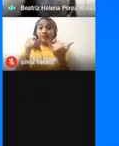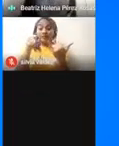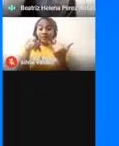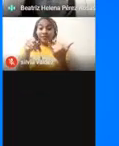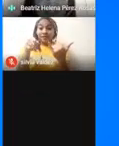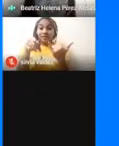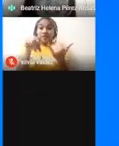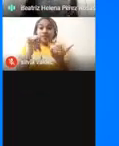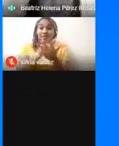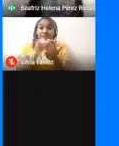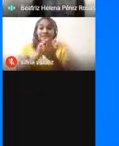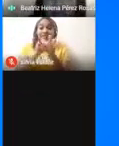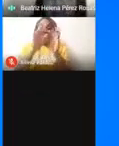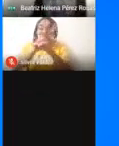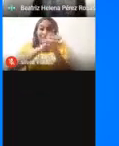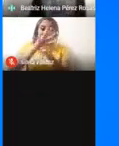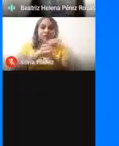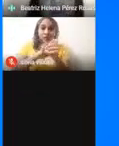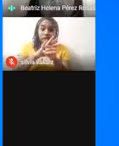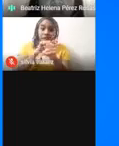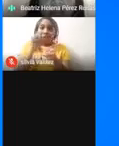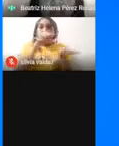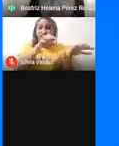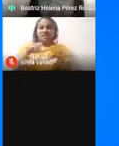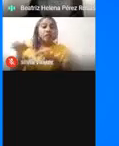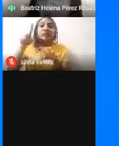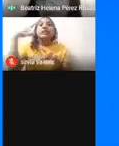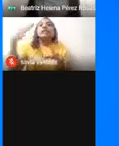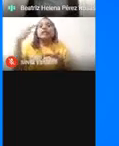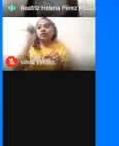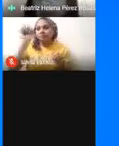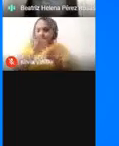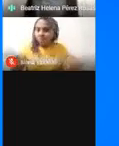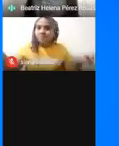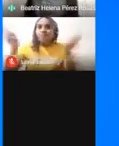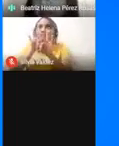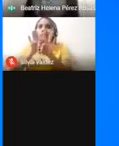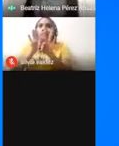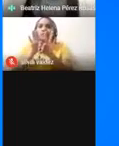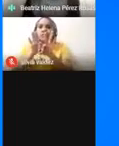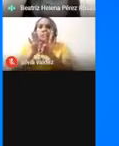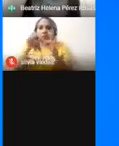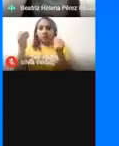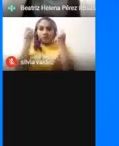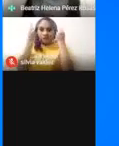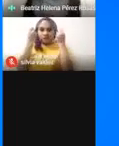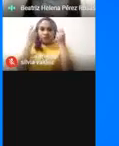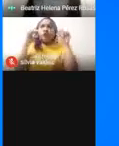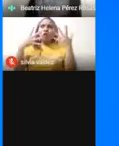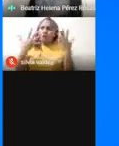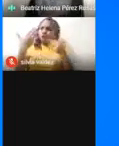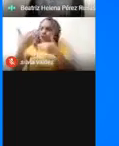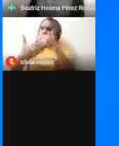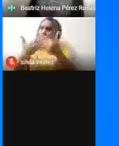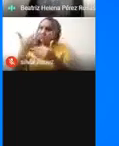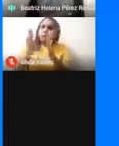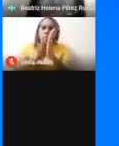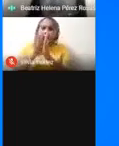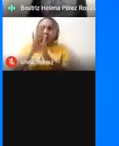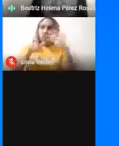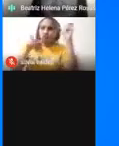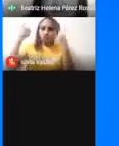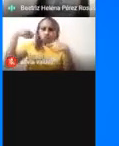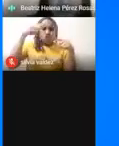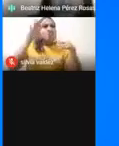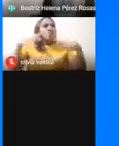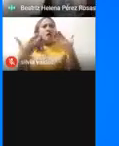de situaciones y de acciones que son prioritarias para entender pues el desarrollo turístico y cómo